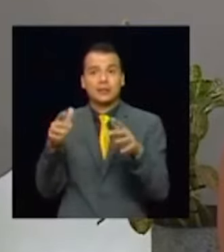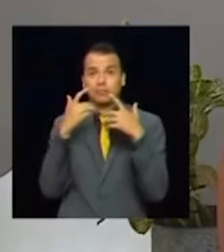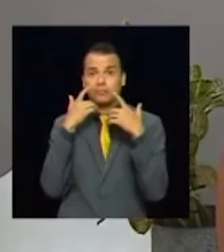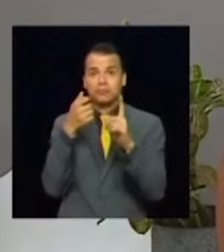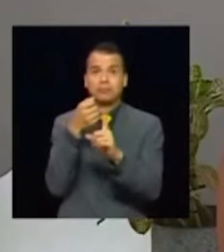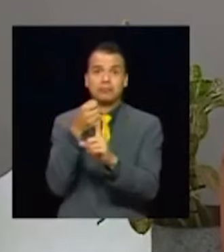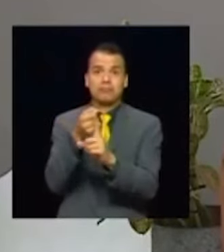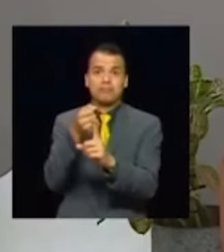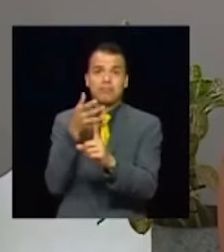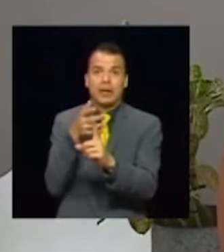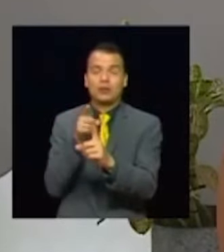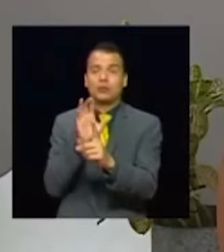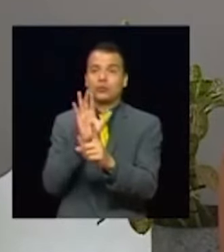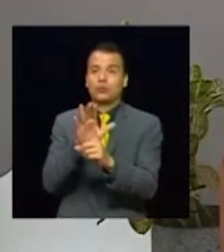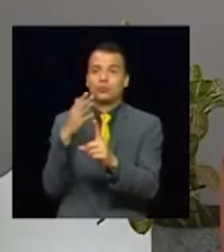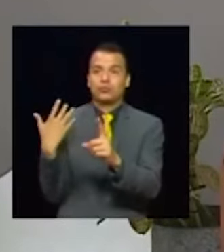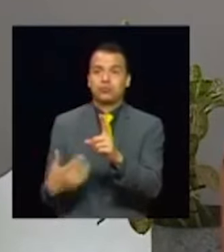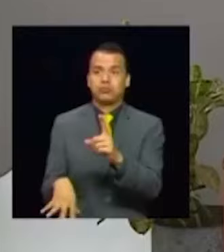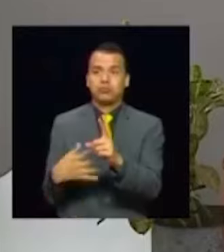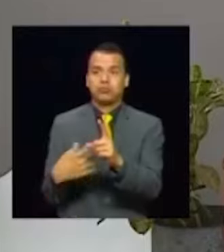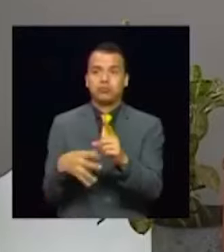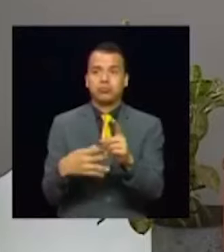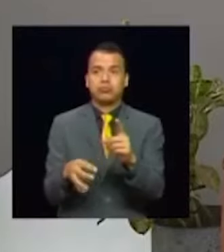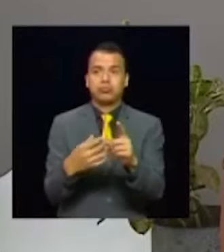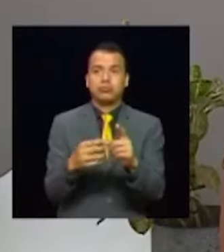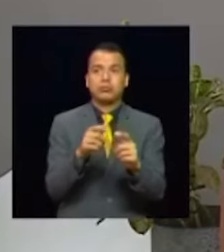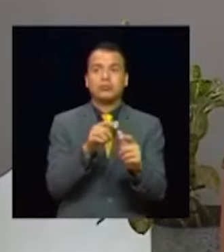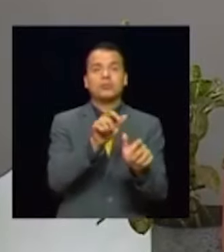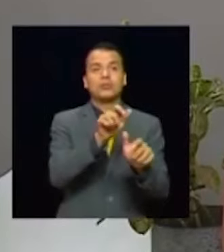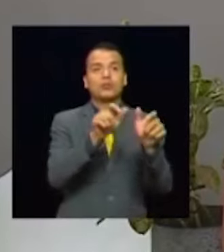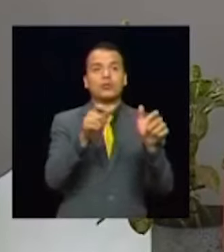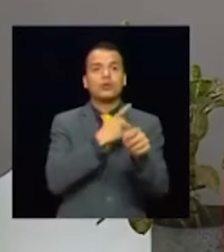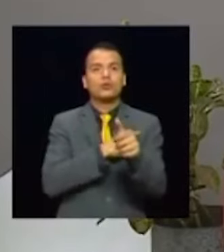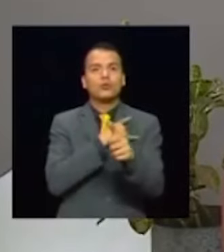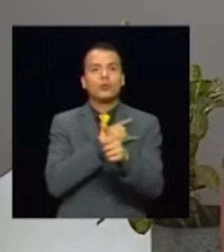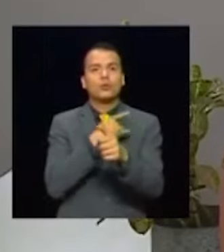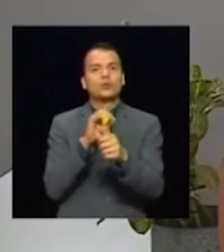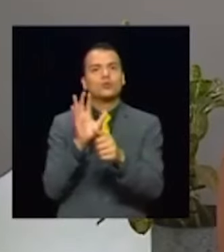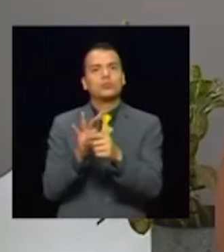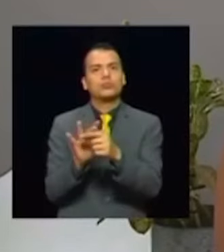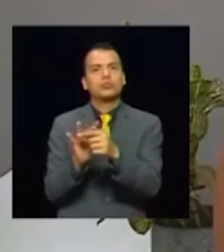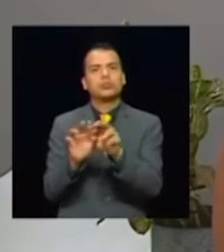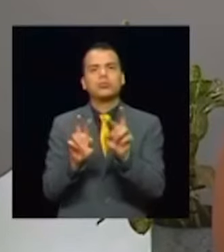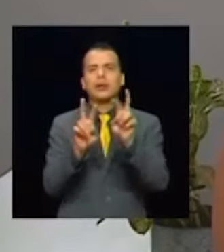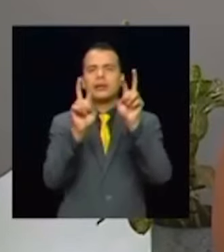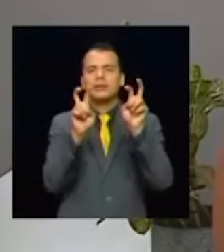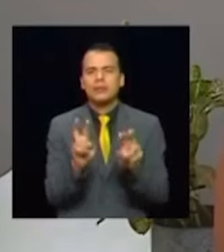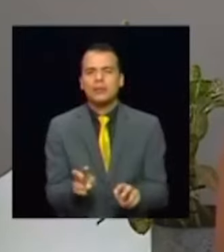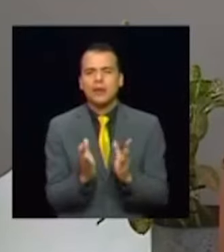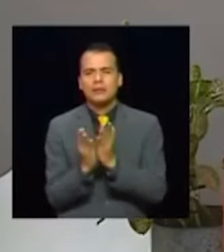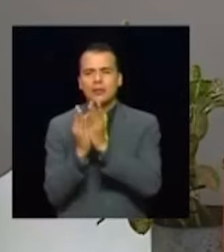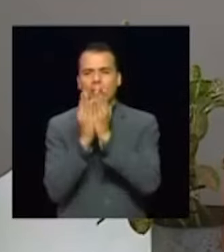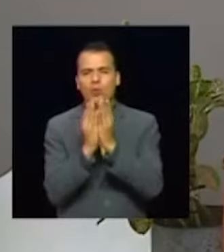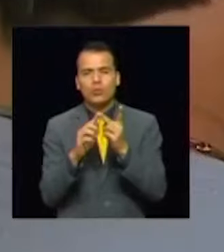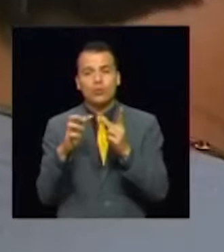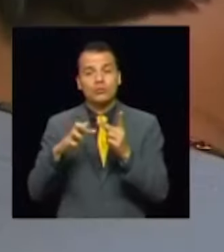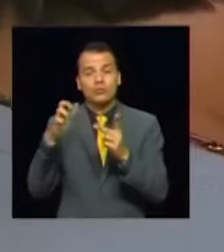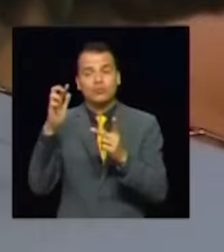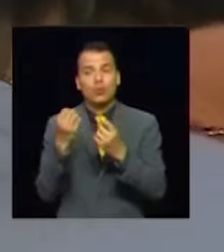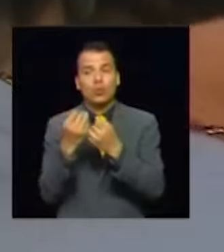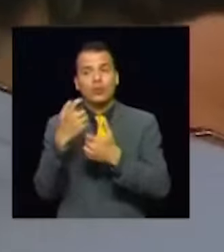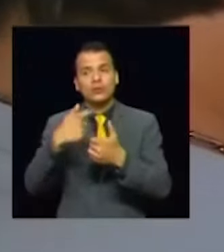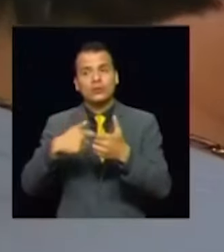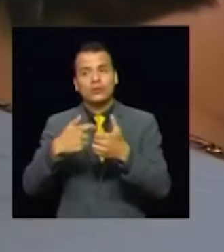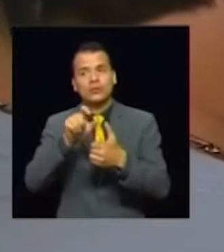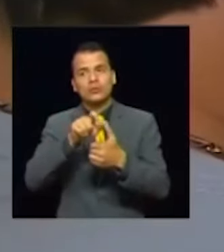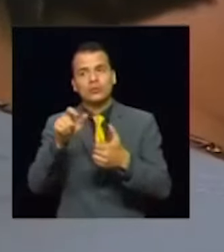impacto de consumo de más de 50,000 usuarios en temas educativos y en temas profesionales. ¿Qué solución